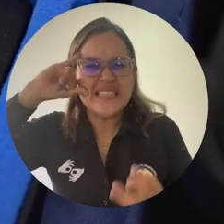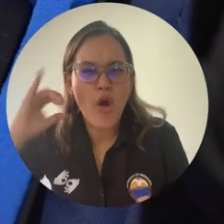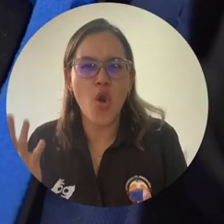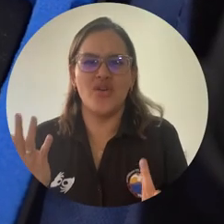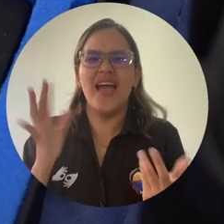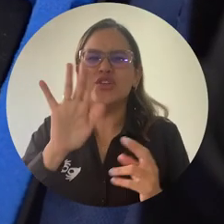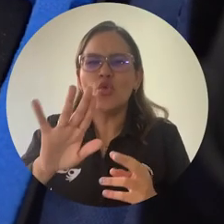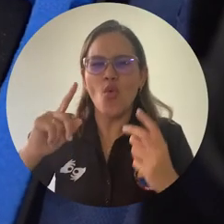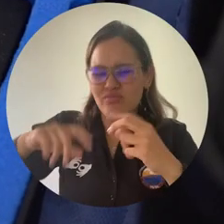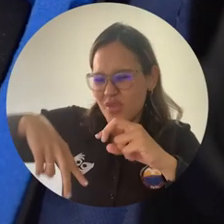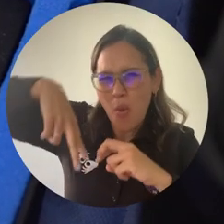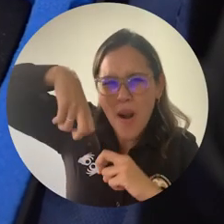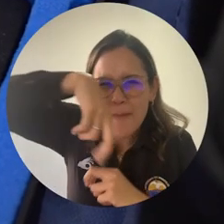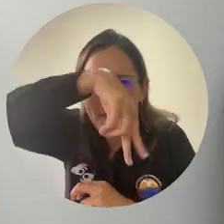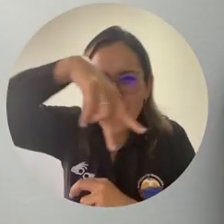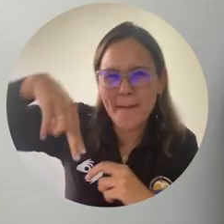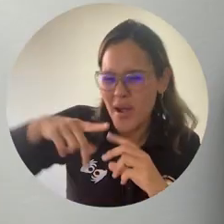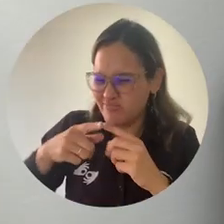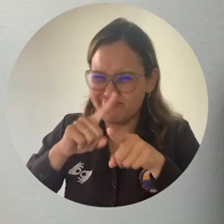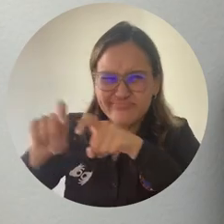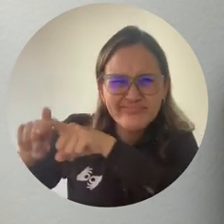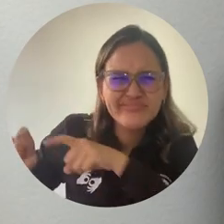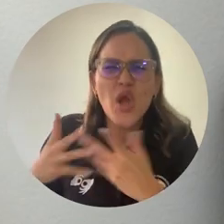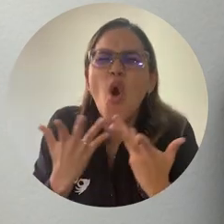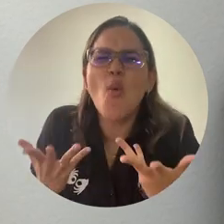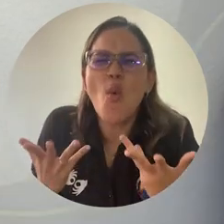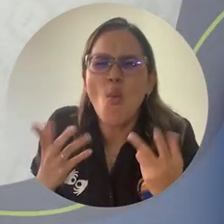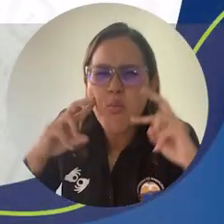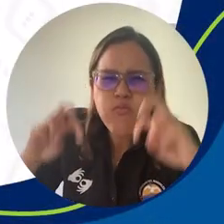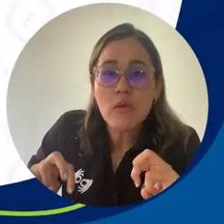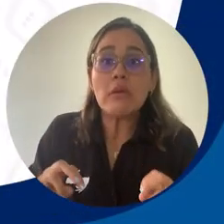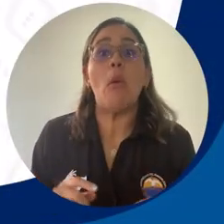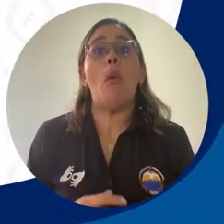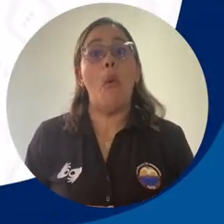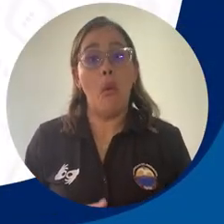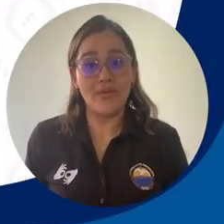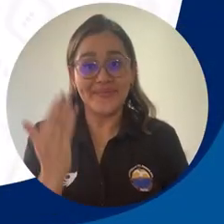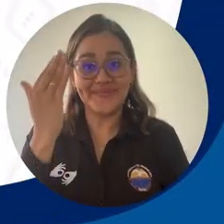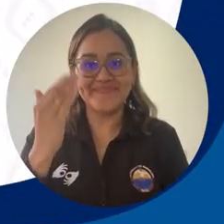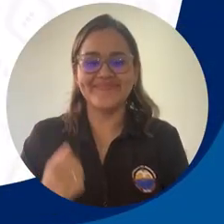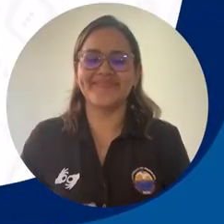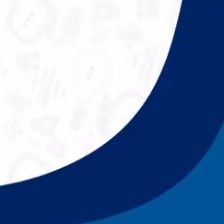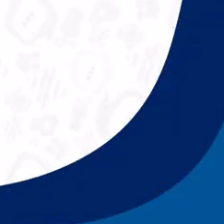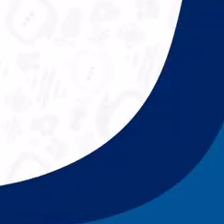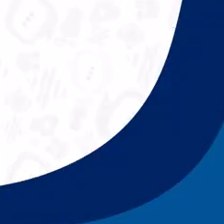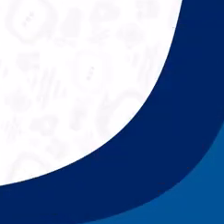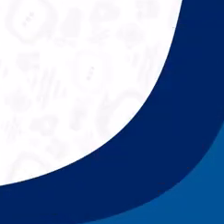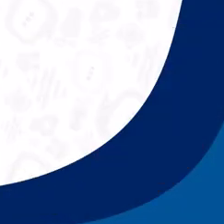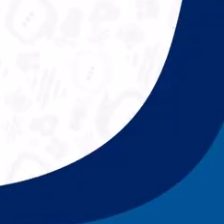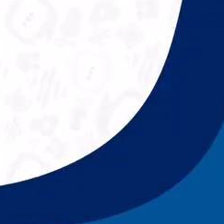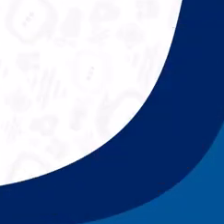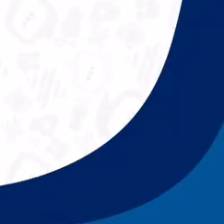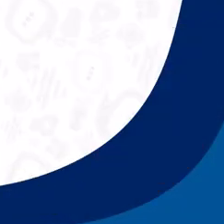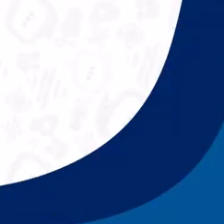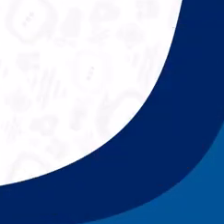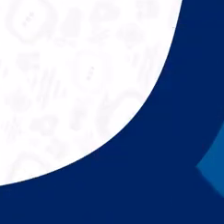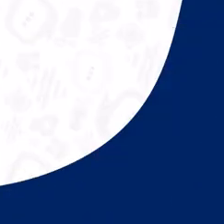fisiología, psicología, biomecánica, entre otras. Aún más incluyente e innovadora.